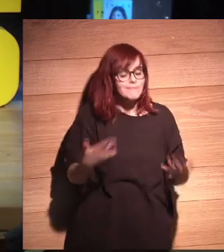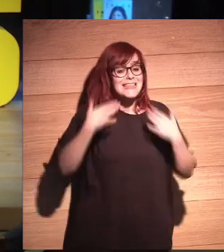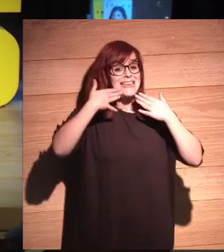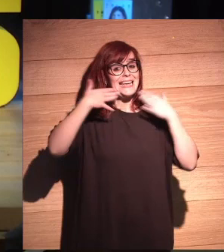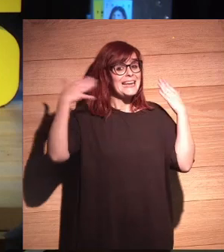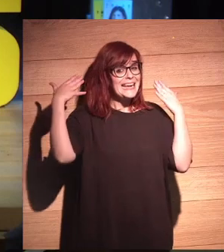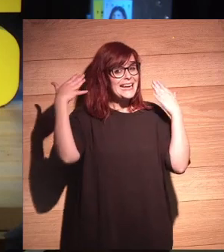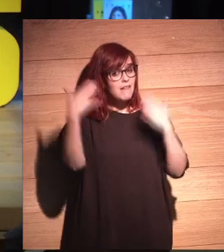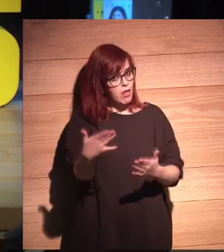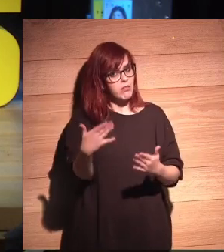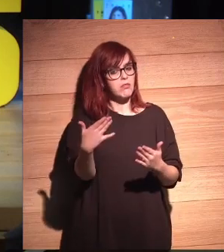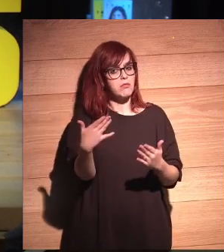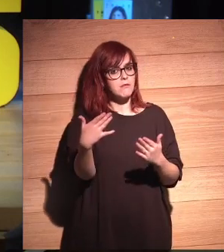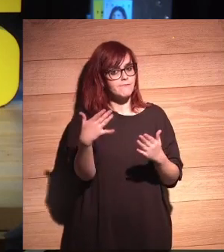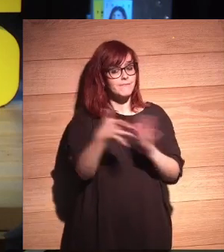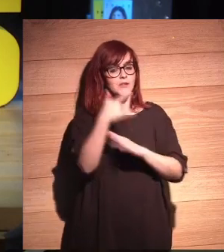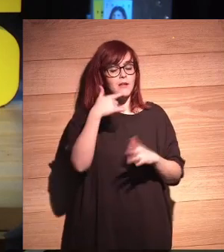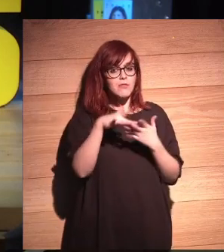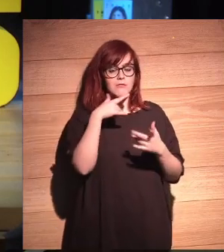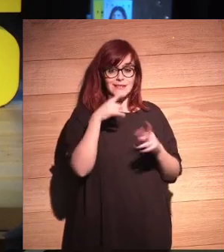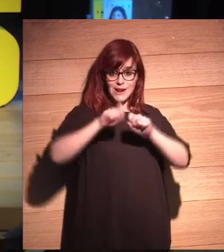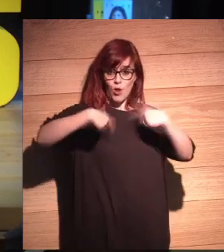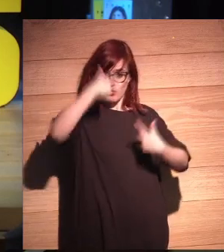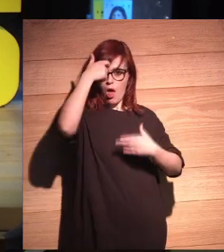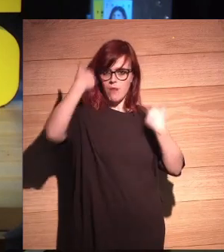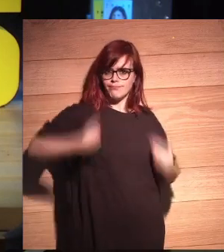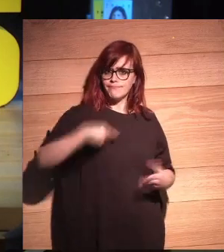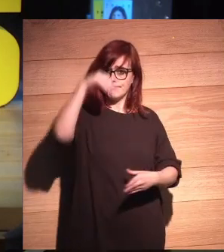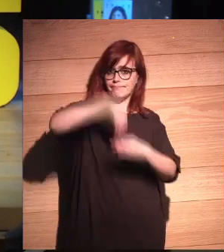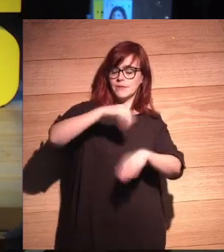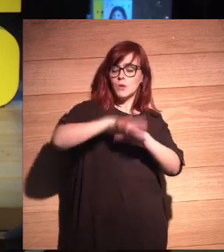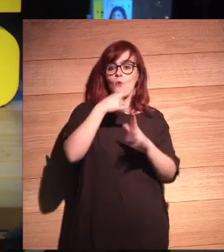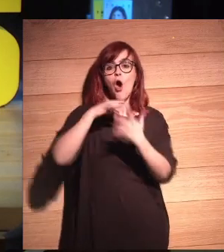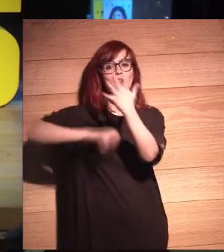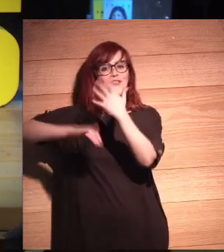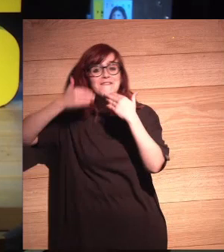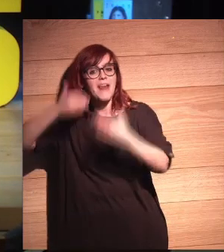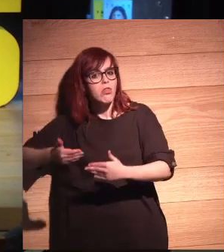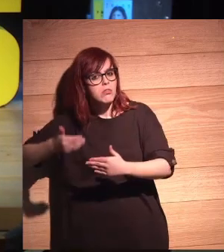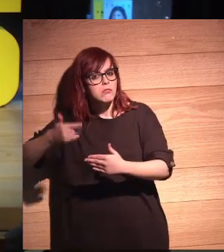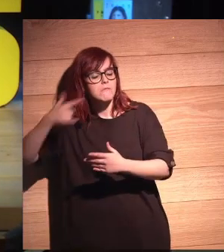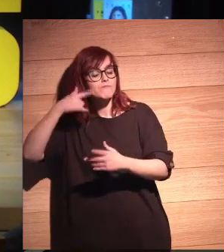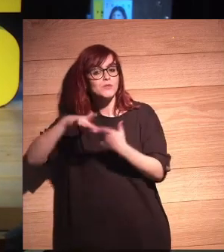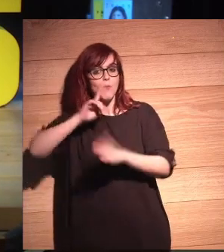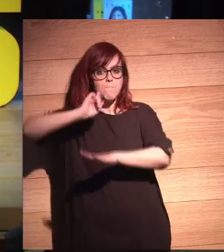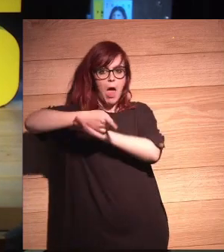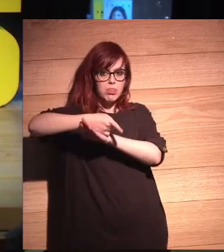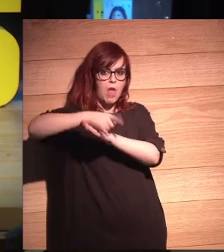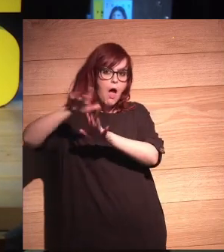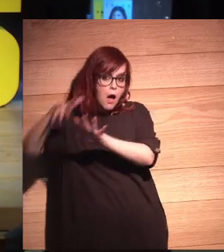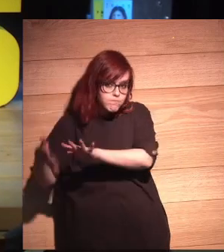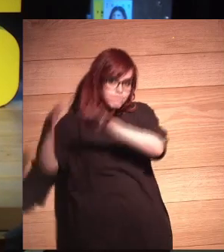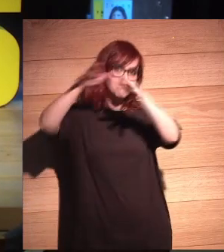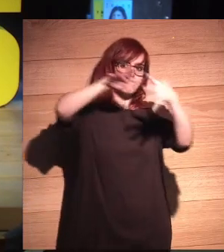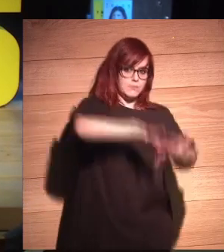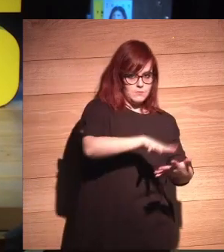hacer es suplirlo mediante un ordenador en el que nosotros podemos